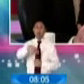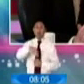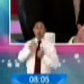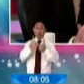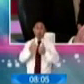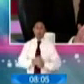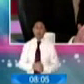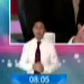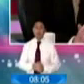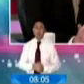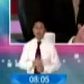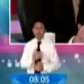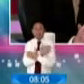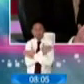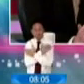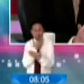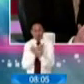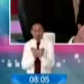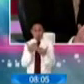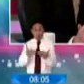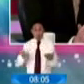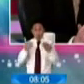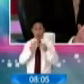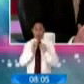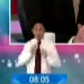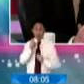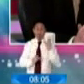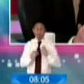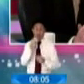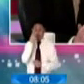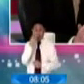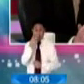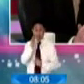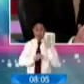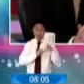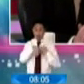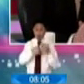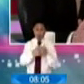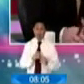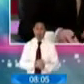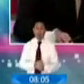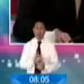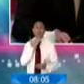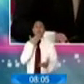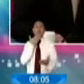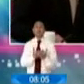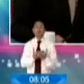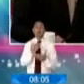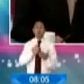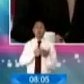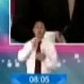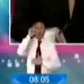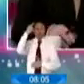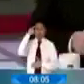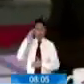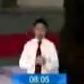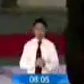fructífero, ministra. Muchas gracias, para ustedes también, para sus oyentes, para sus televidentes. Gracias, la ministra de Gobierno, María